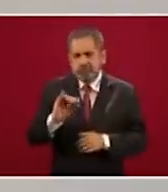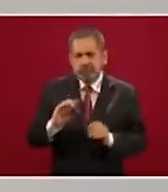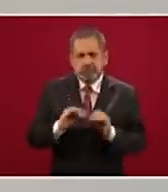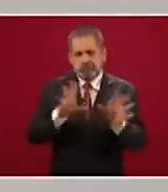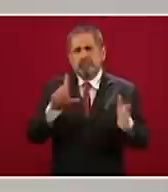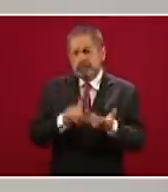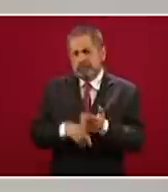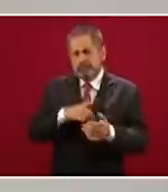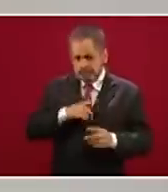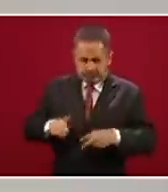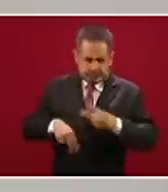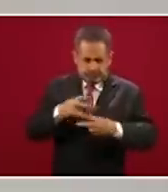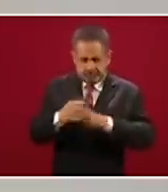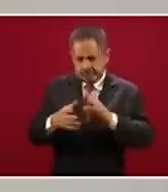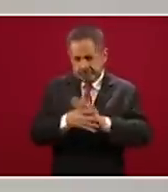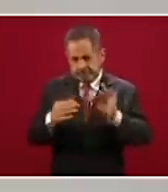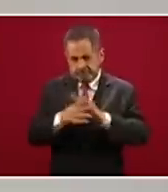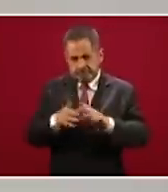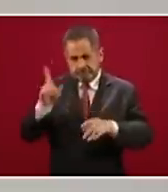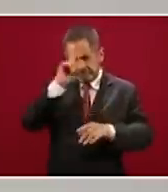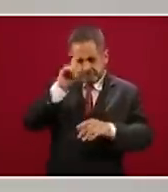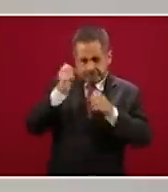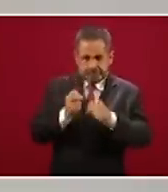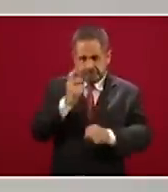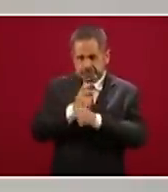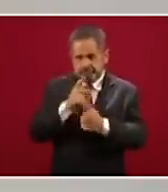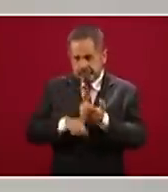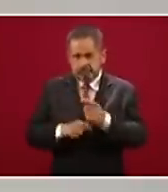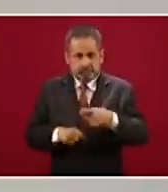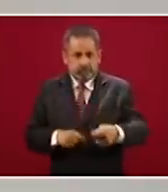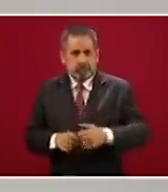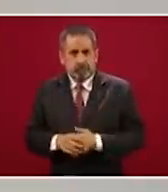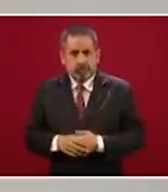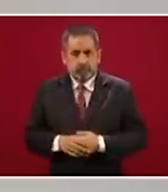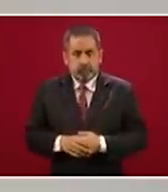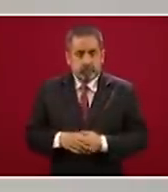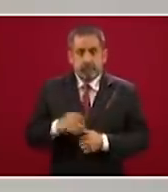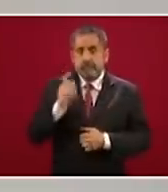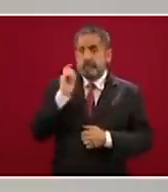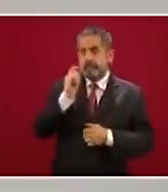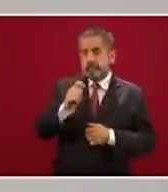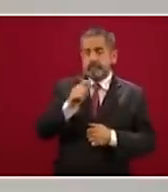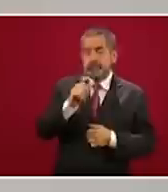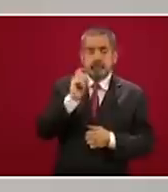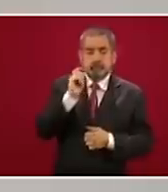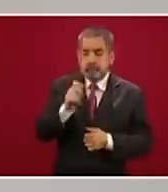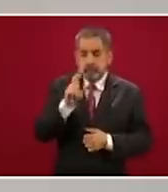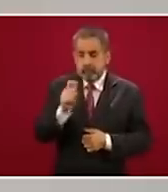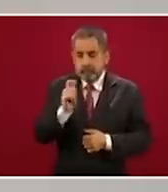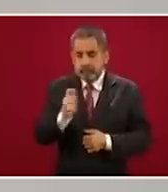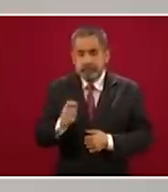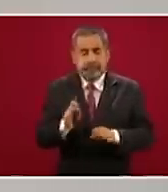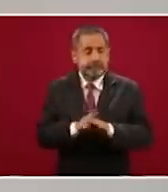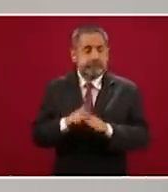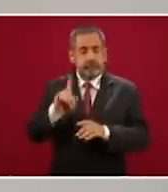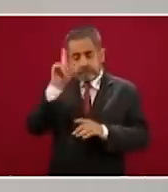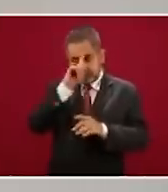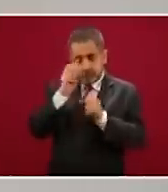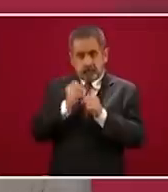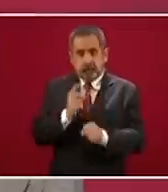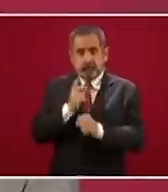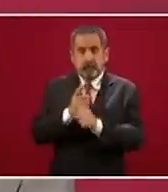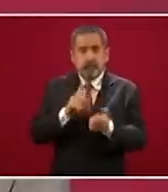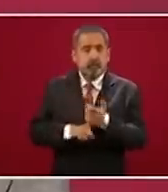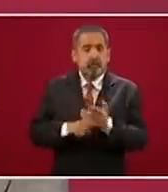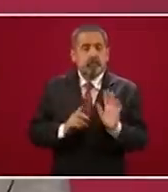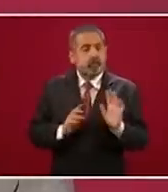que convocar al Consejo de Salubridad General. Lo que tampoco quiere decir que si se convoca al Consejo de Salubridad General